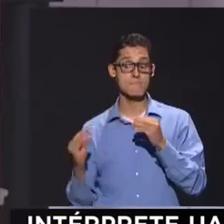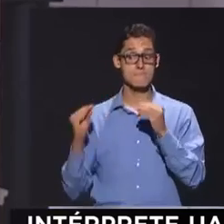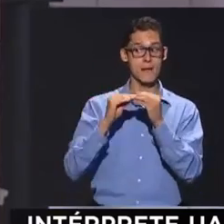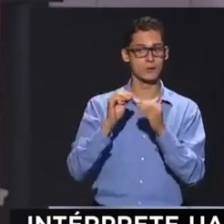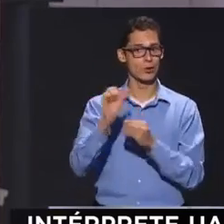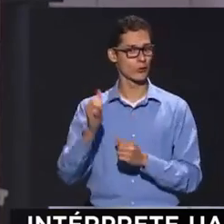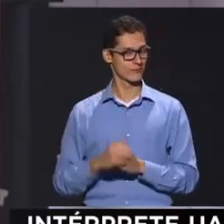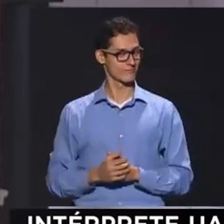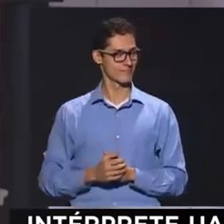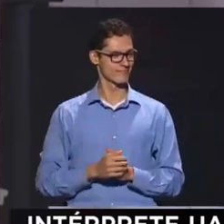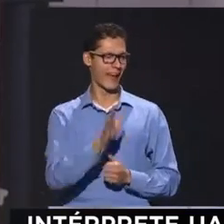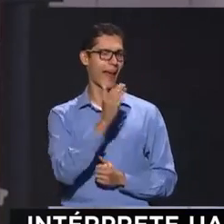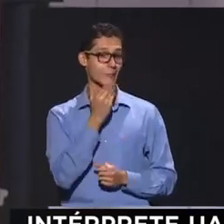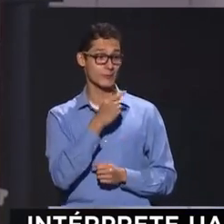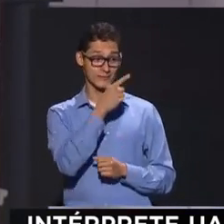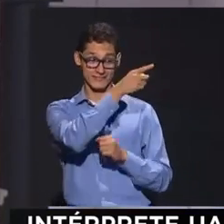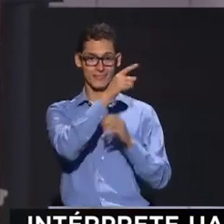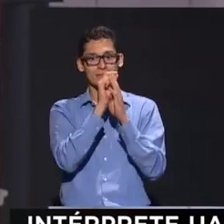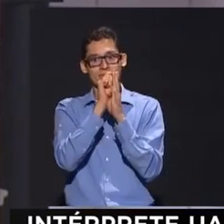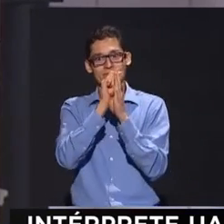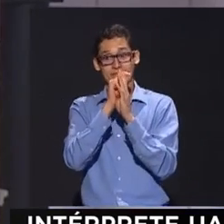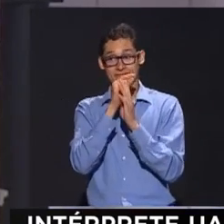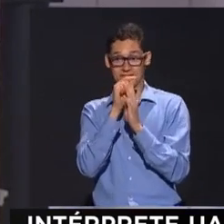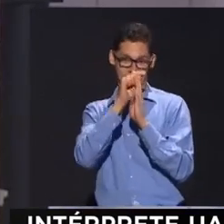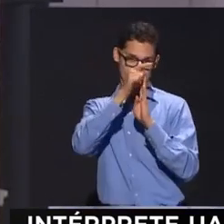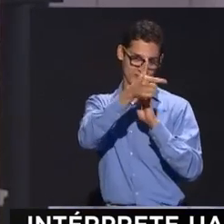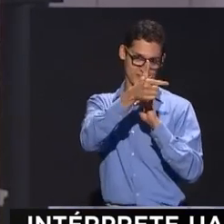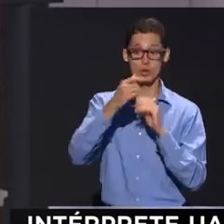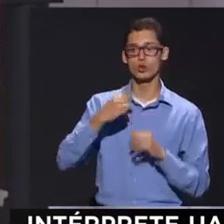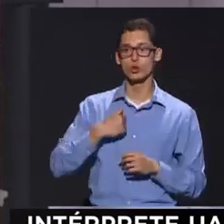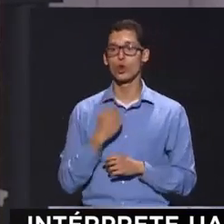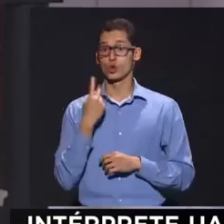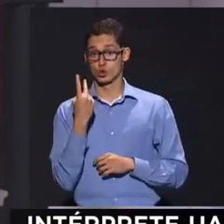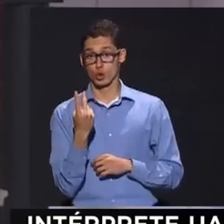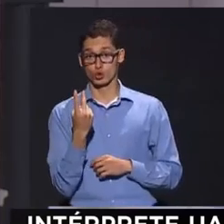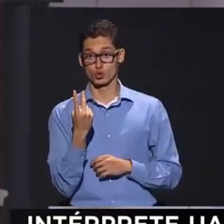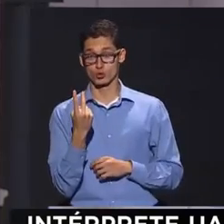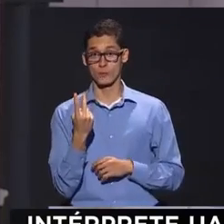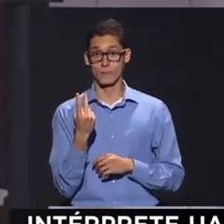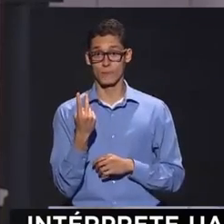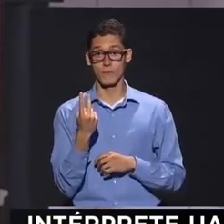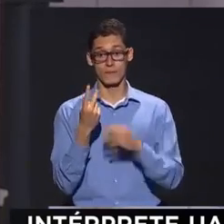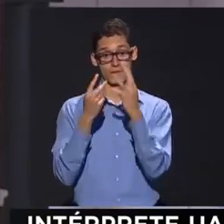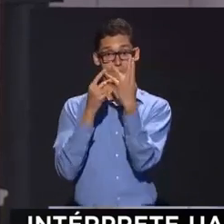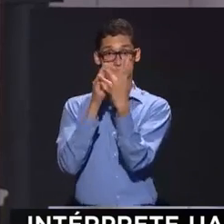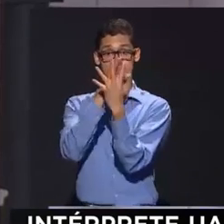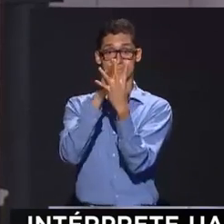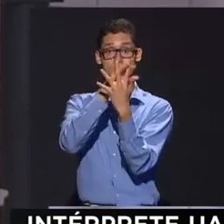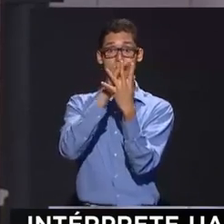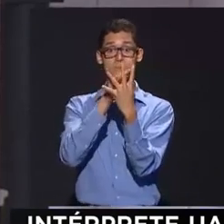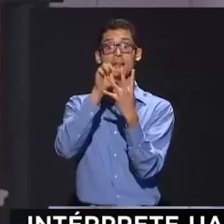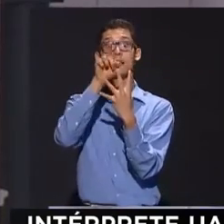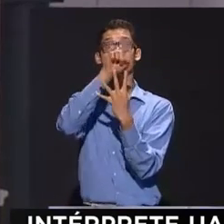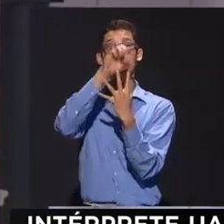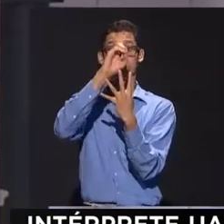largo está pero yo cambio dos con el sol y dos con el cuento cuatro con la boca porque sino que se me suelta un